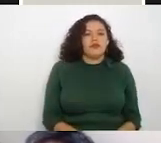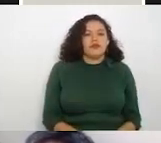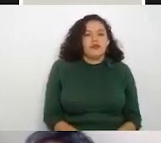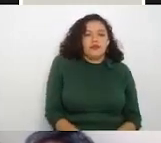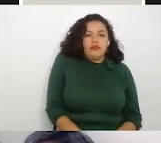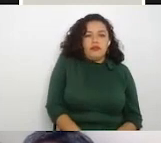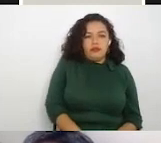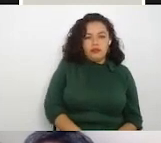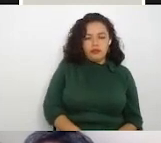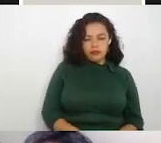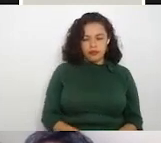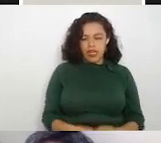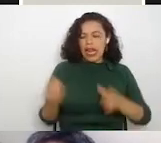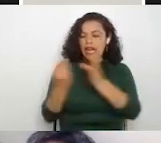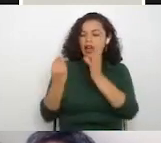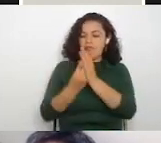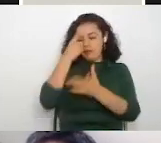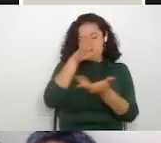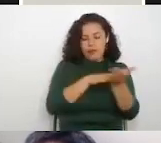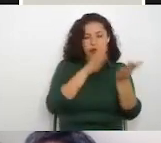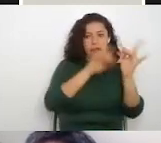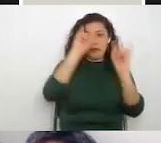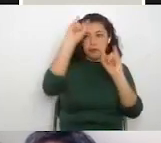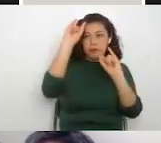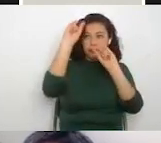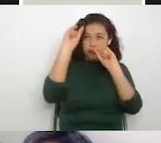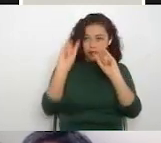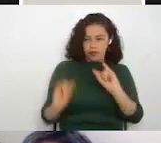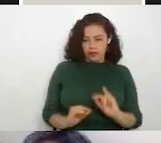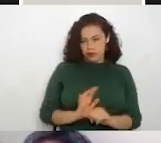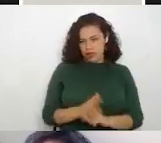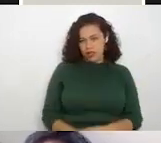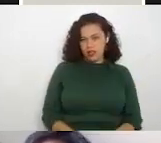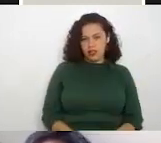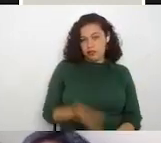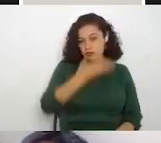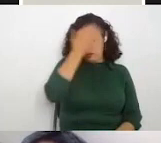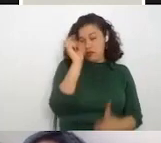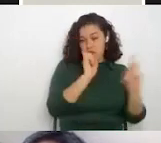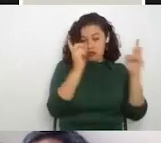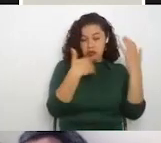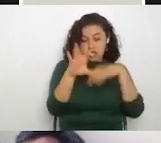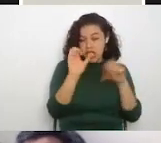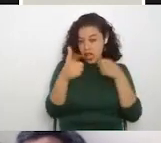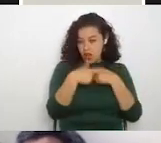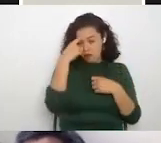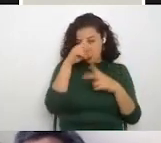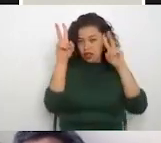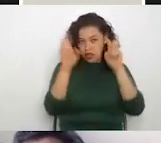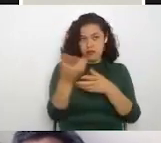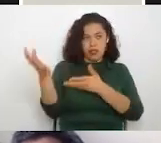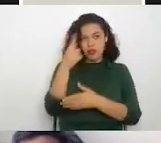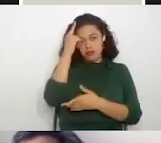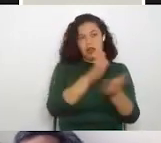Las claves de los documentos, etcétera. No sé si hay alguna duda, algún comentario con respecto a esto del control